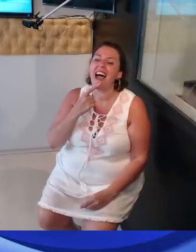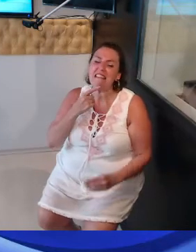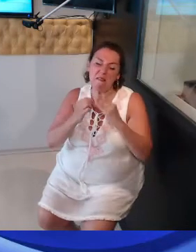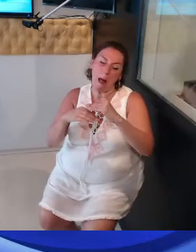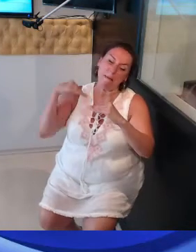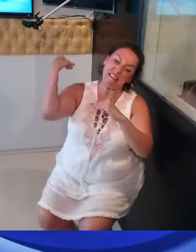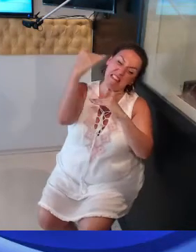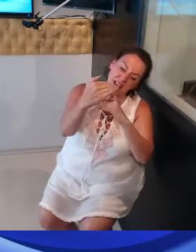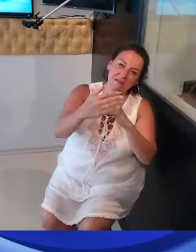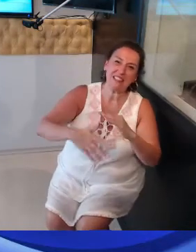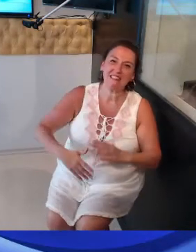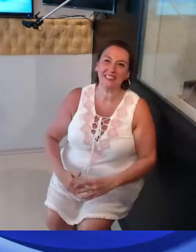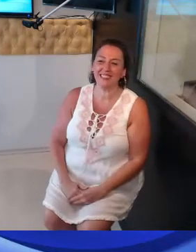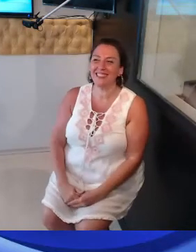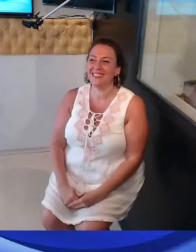vuelta.